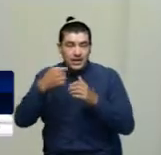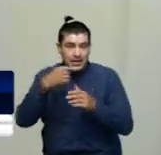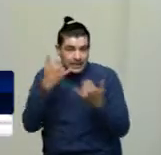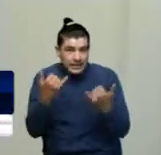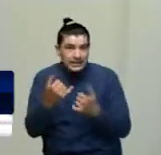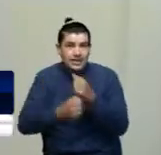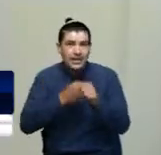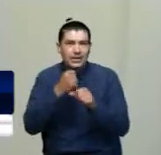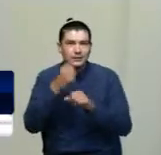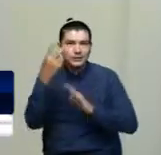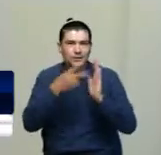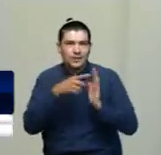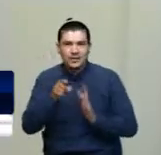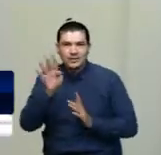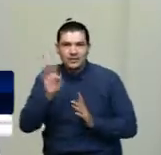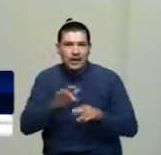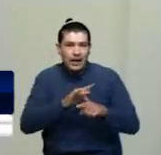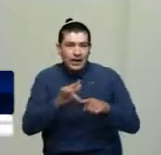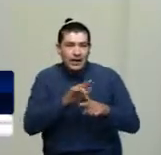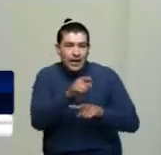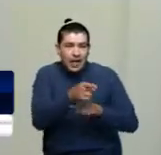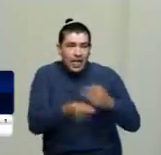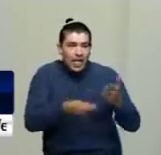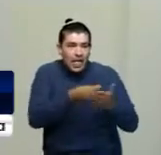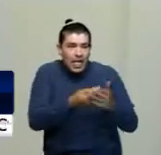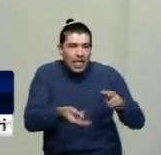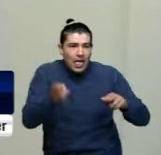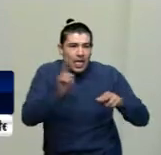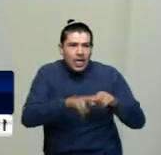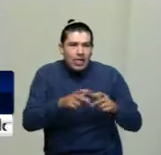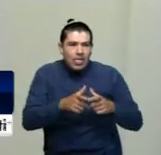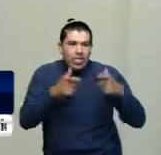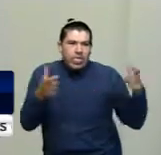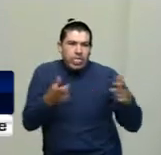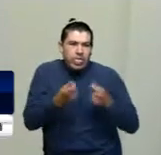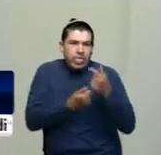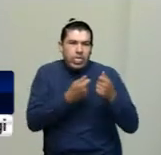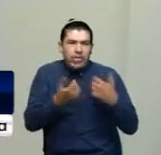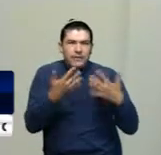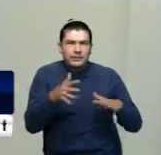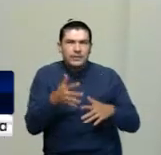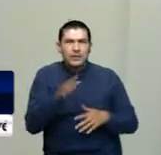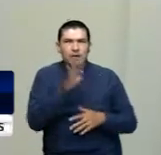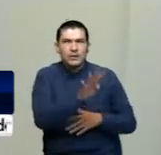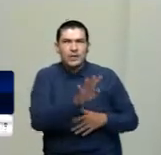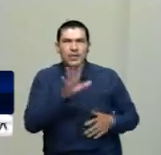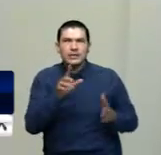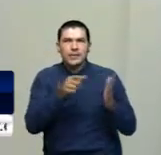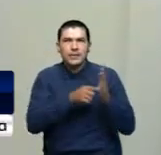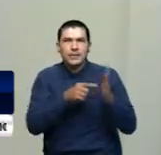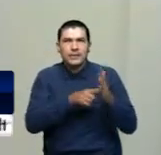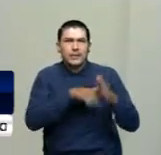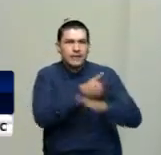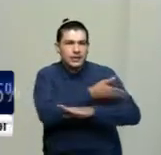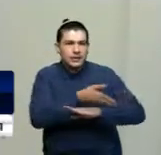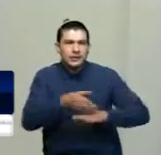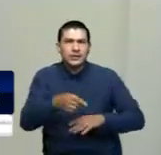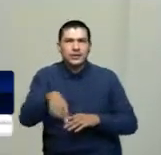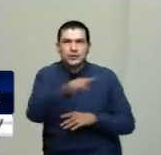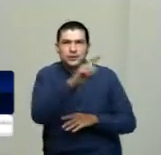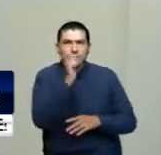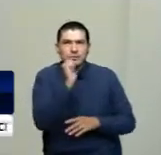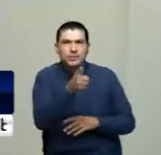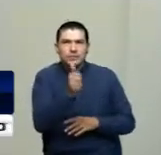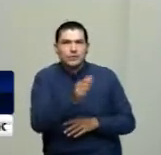aplicando esta nueva valorización van a tener un exceso de recaudo de 45 mil millones de pesos que ellos mismos no lo